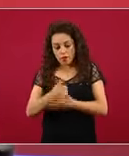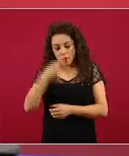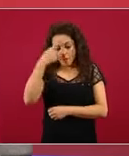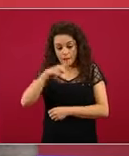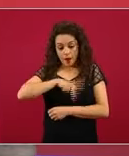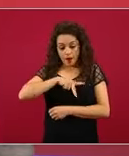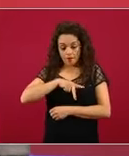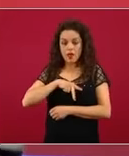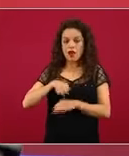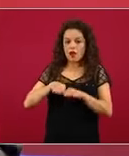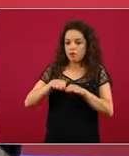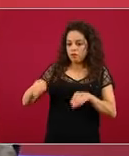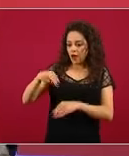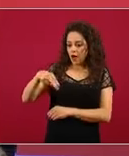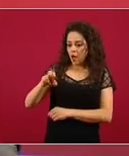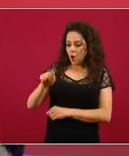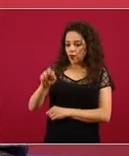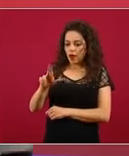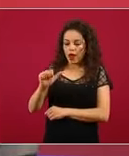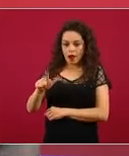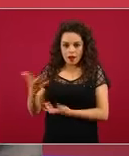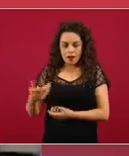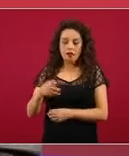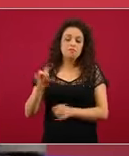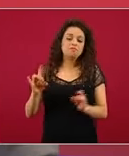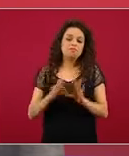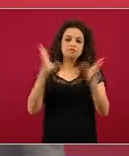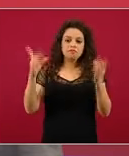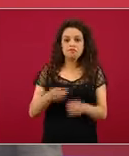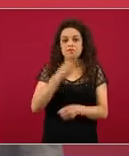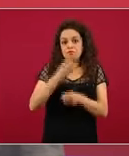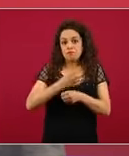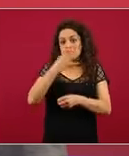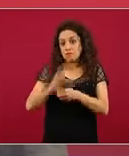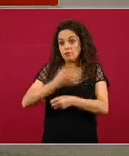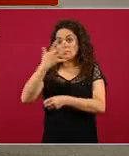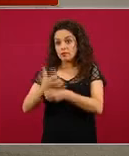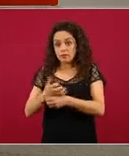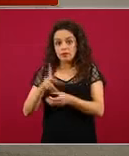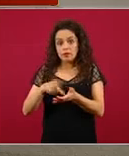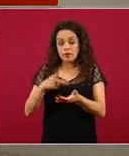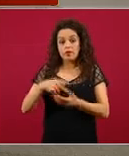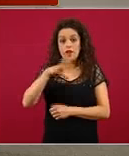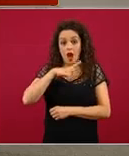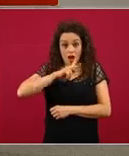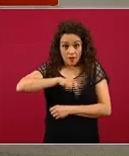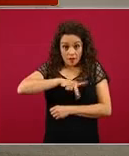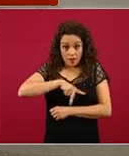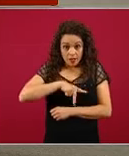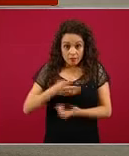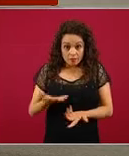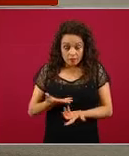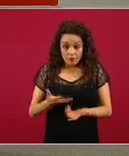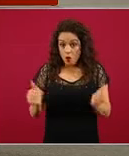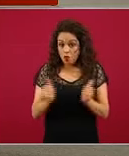si ocurriera una segunda o tercera o cuarta o quinta exposición al virus. Para la vacuna no se